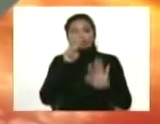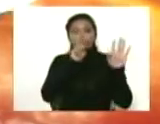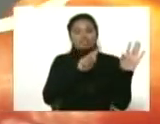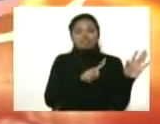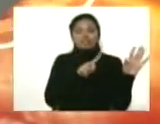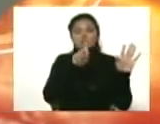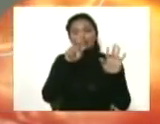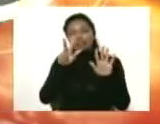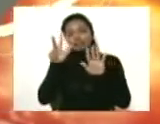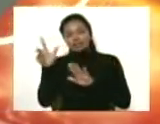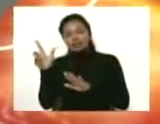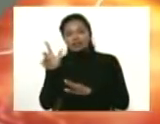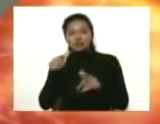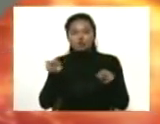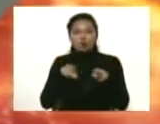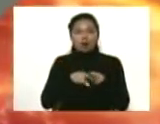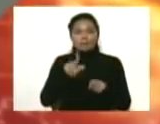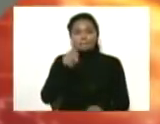637 BPDI,